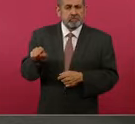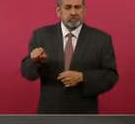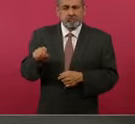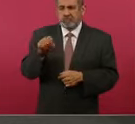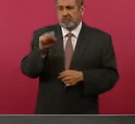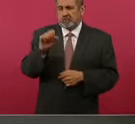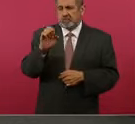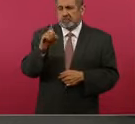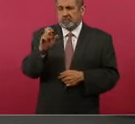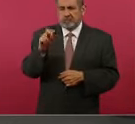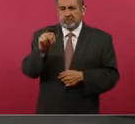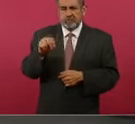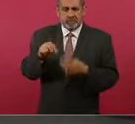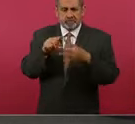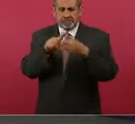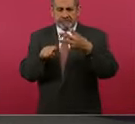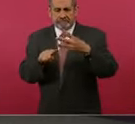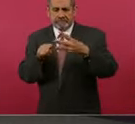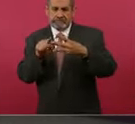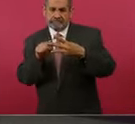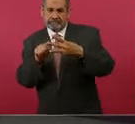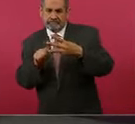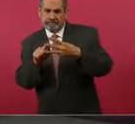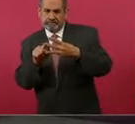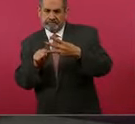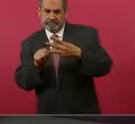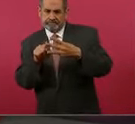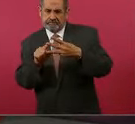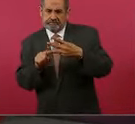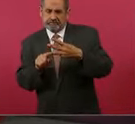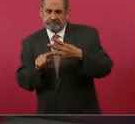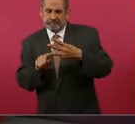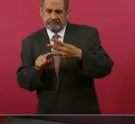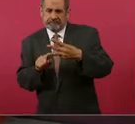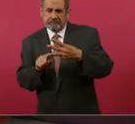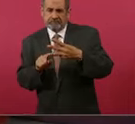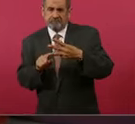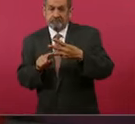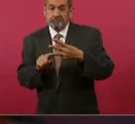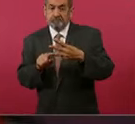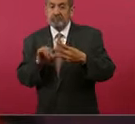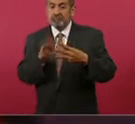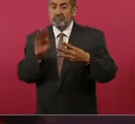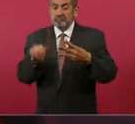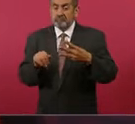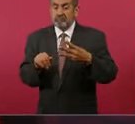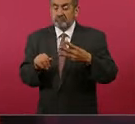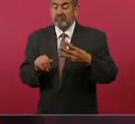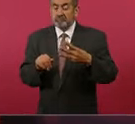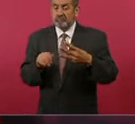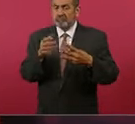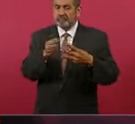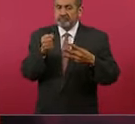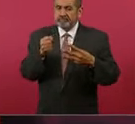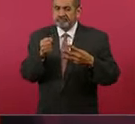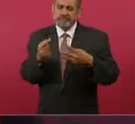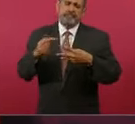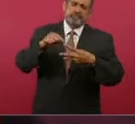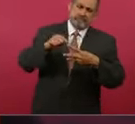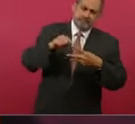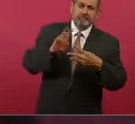de la Defensa, él estuvo en la terna, fue de los que dejé al final.